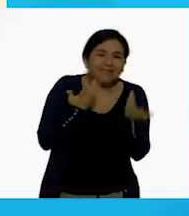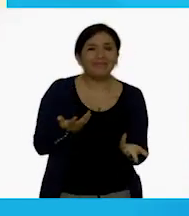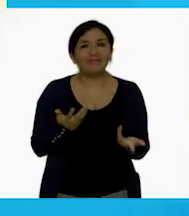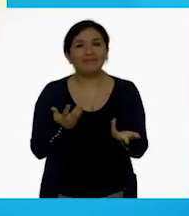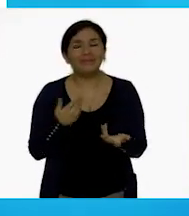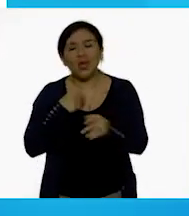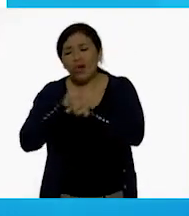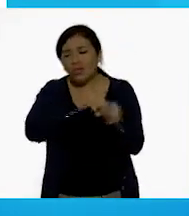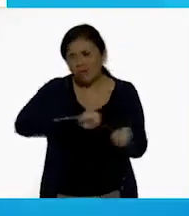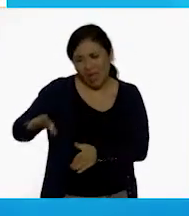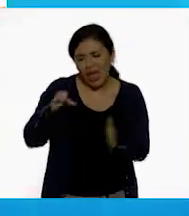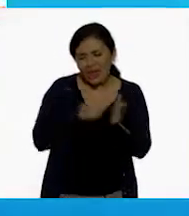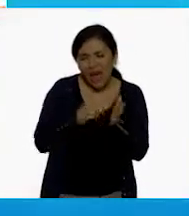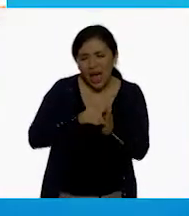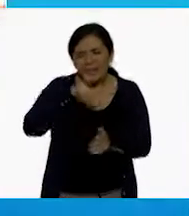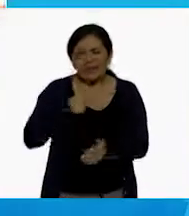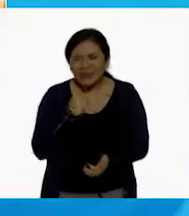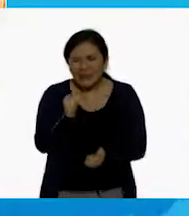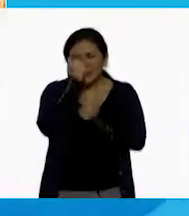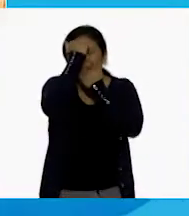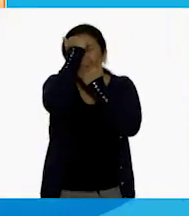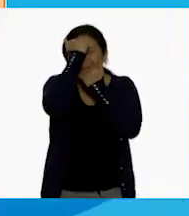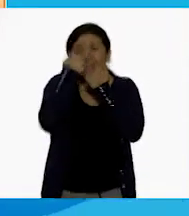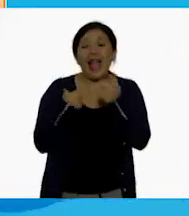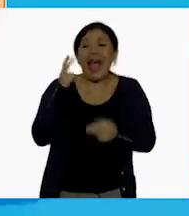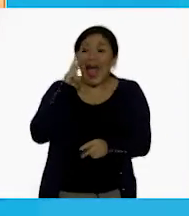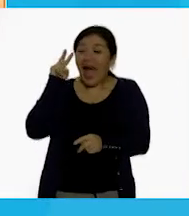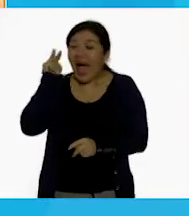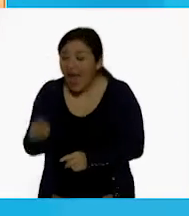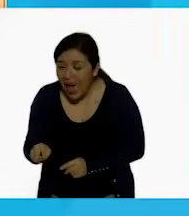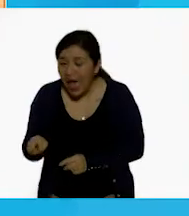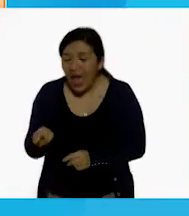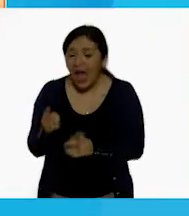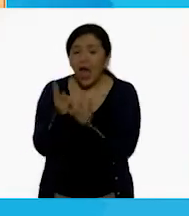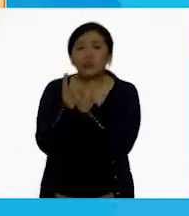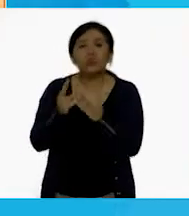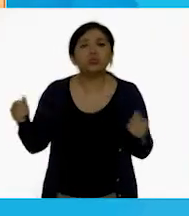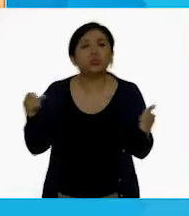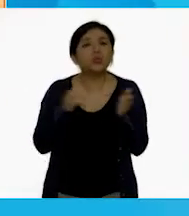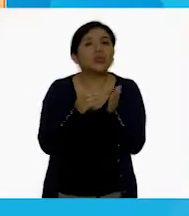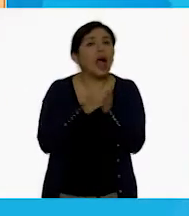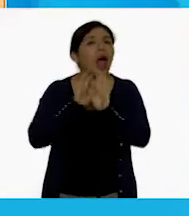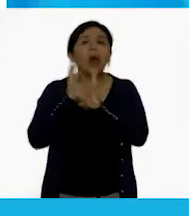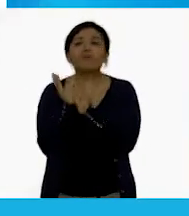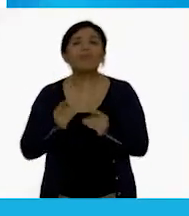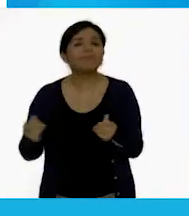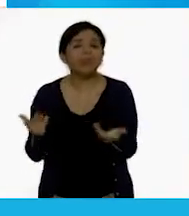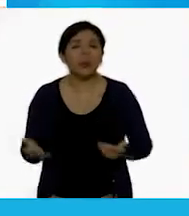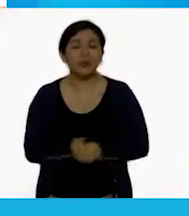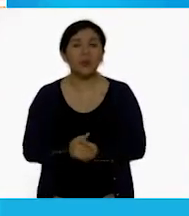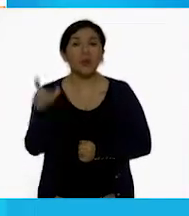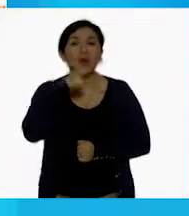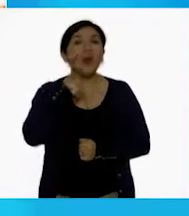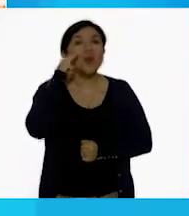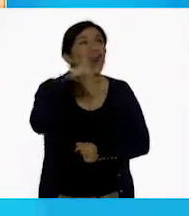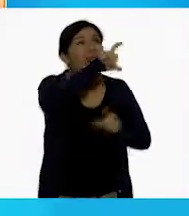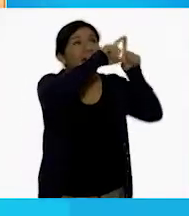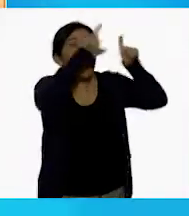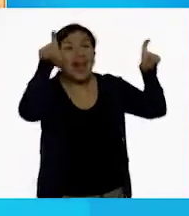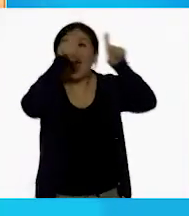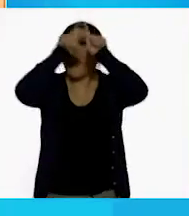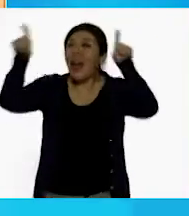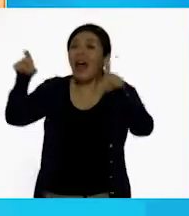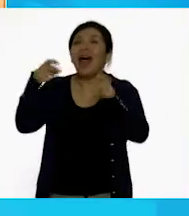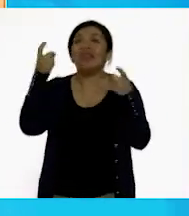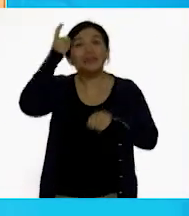la caja, pero luego me arrepentí y regresé por ella, pero no la encontré en ningún lado. Cuando vi los letreros y el anuncio